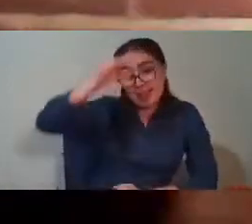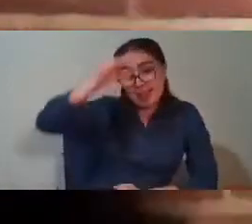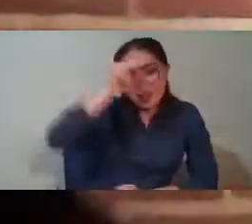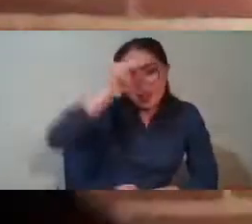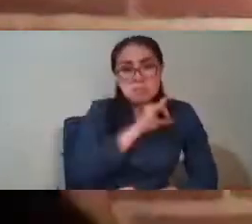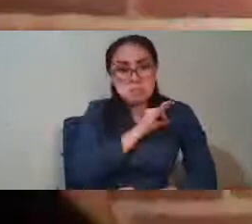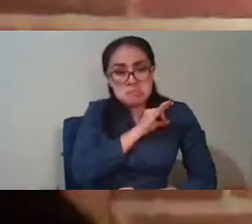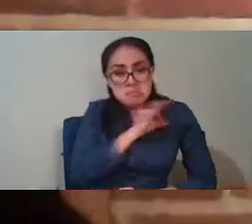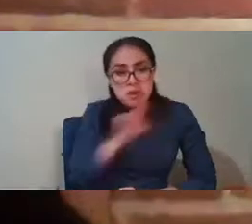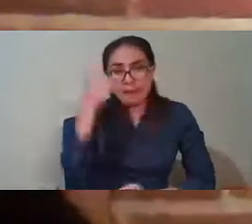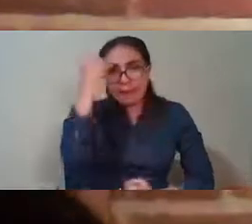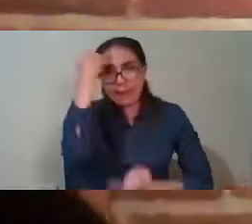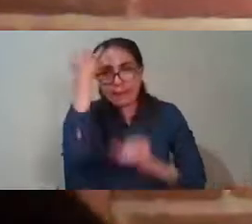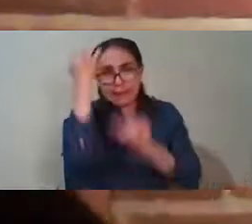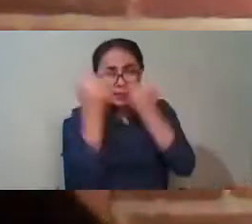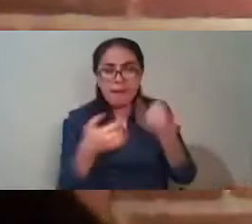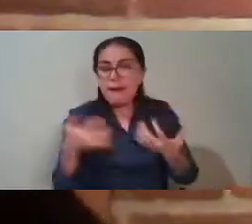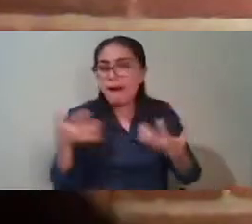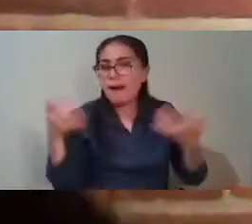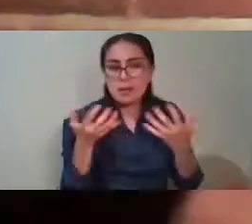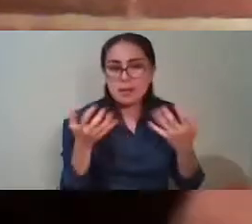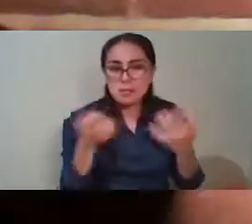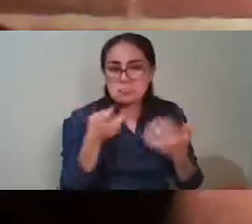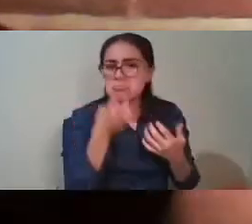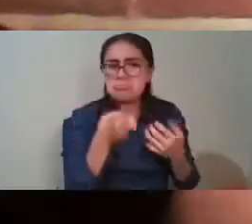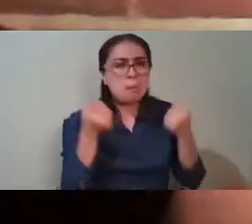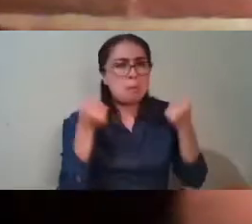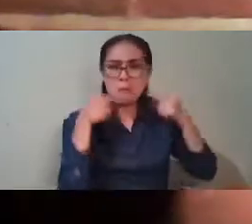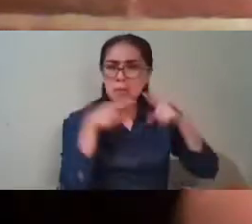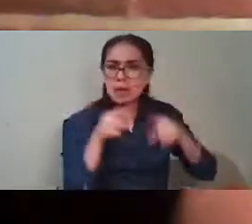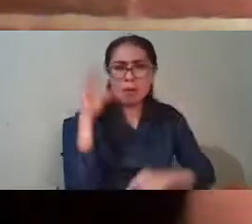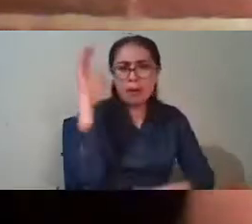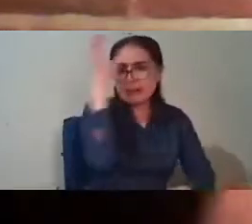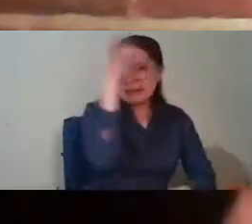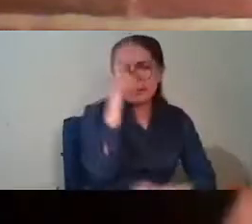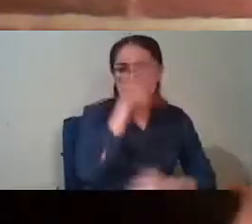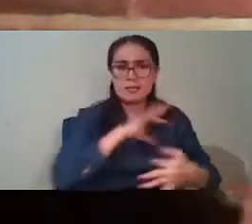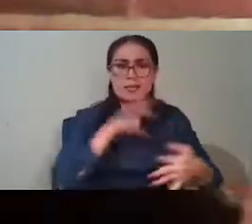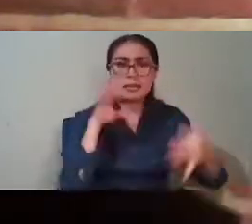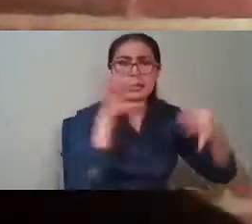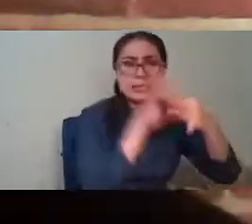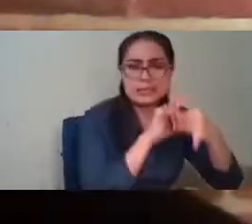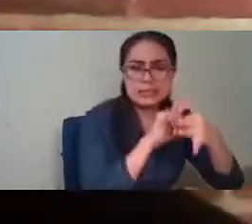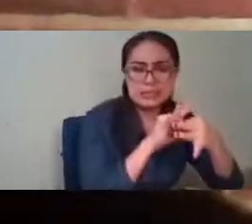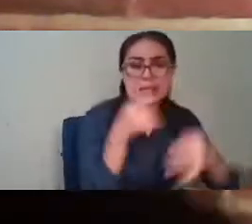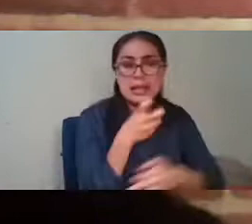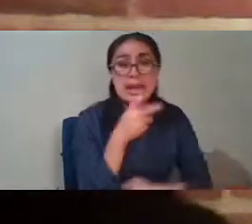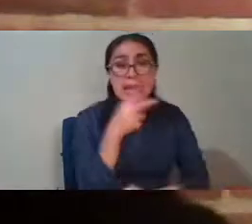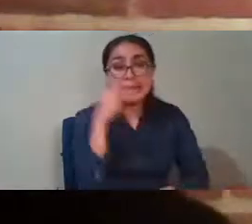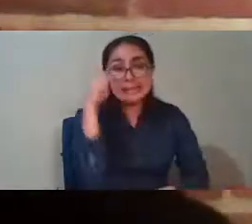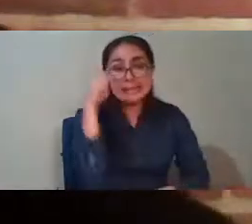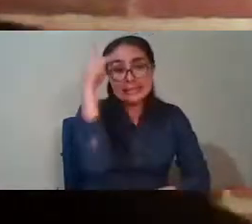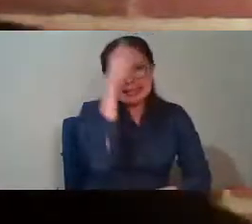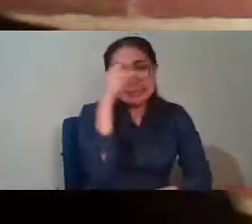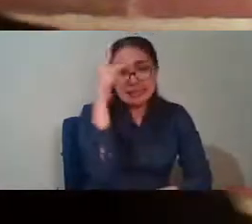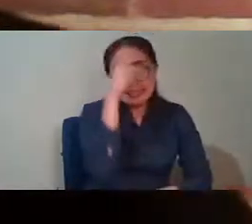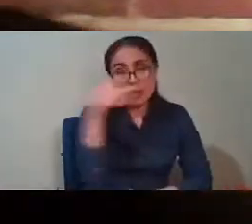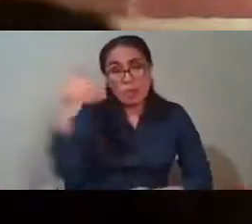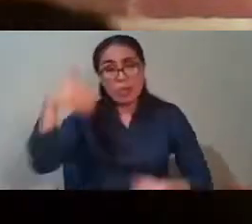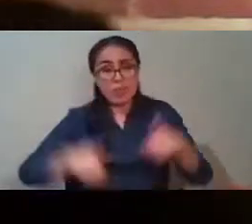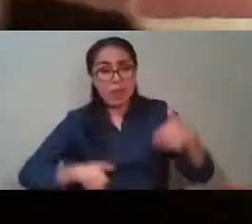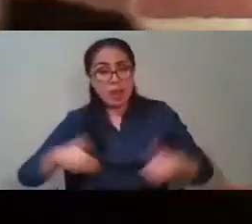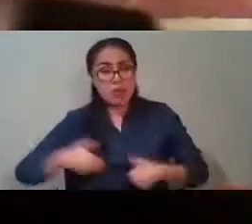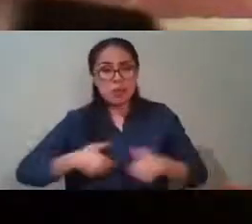que lo ha tomado la ciencia. Digo, lo que el psicodrama no es otra cosa que eso, o las constelaciones